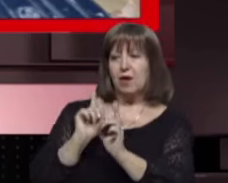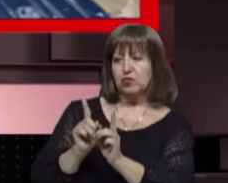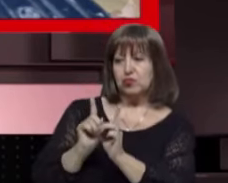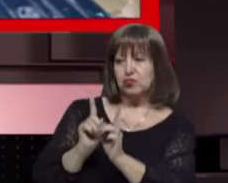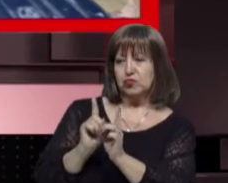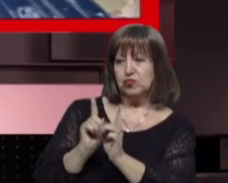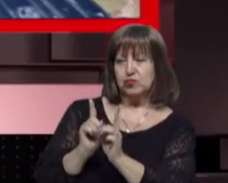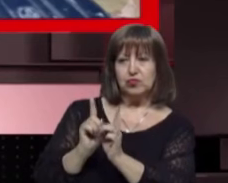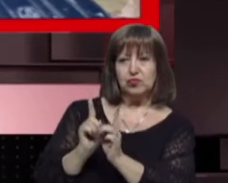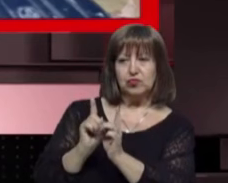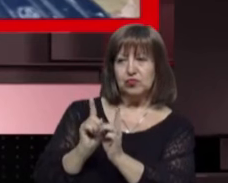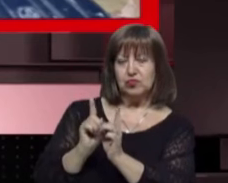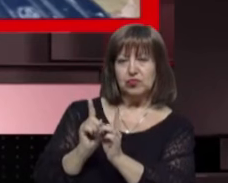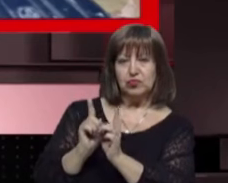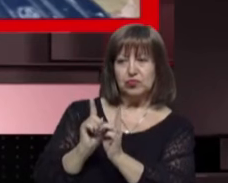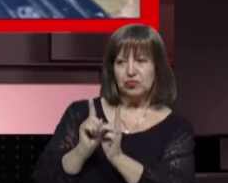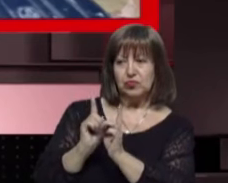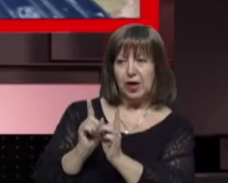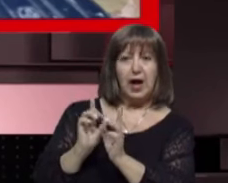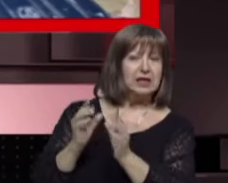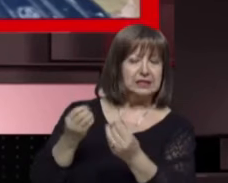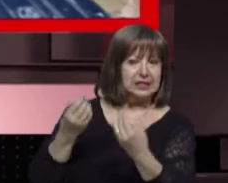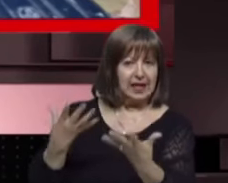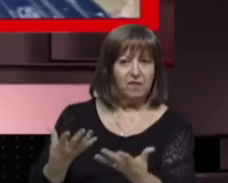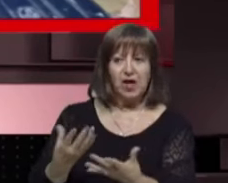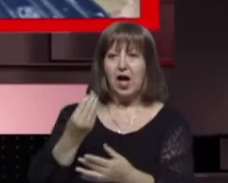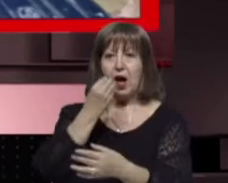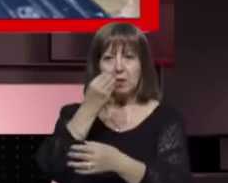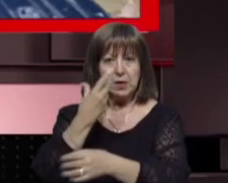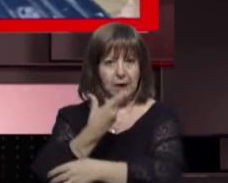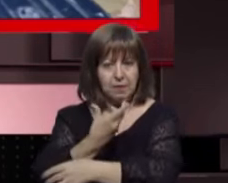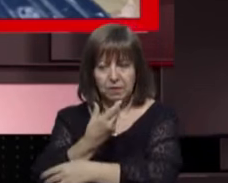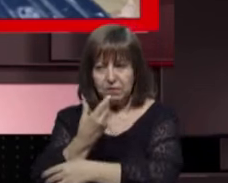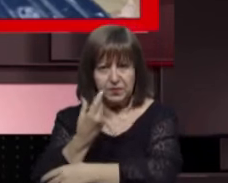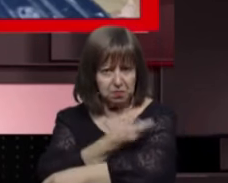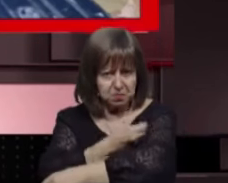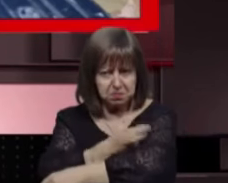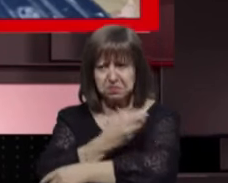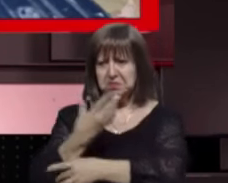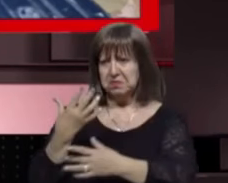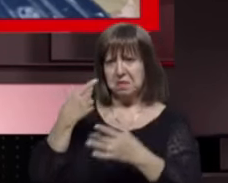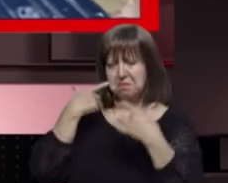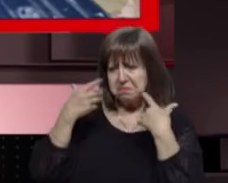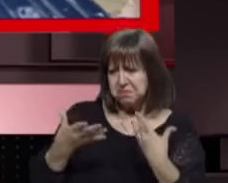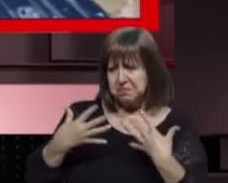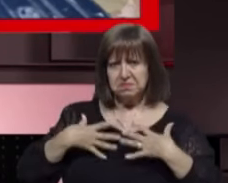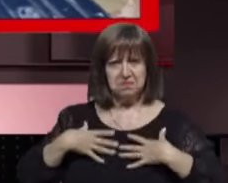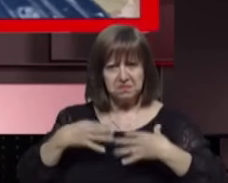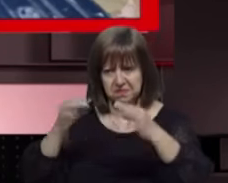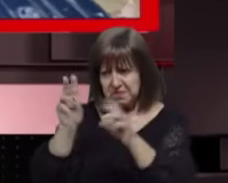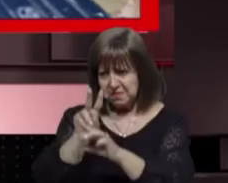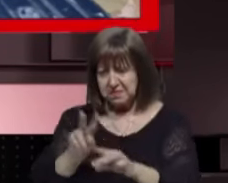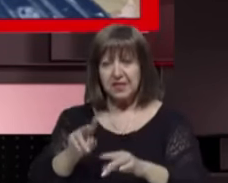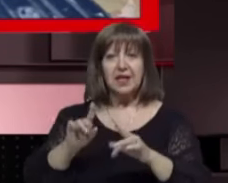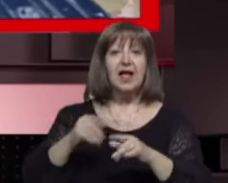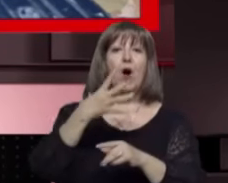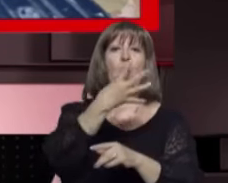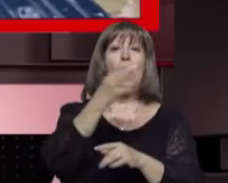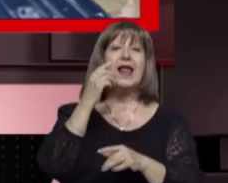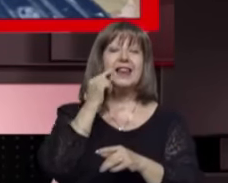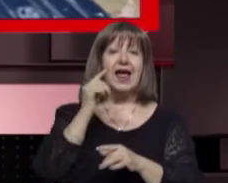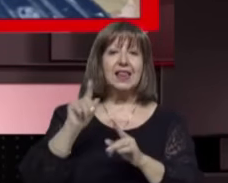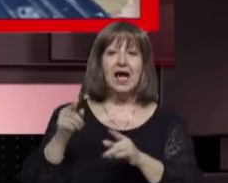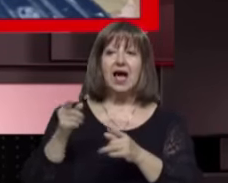una cuarentena puntualmente. Se le da vitaminas, se ve que esté en óptimas condiciones, y transcurrido ese tiempo